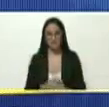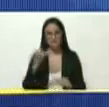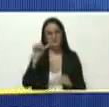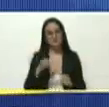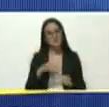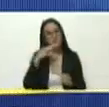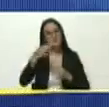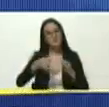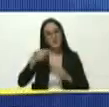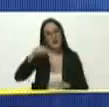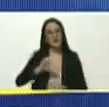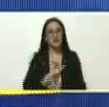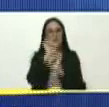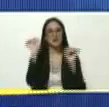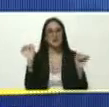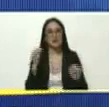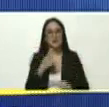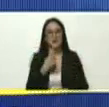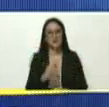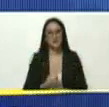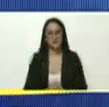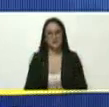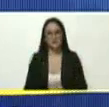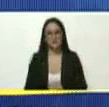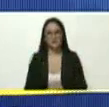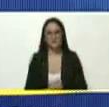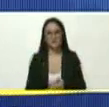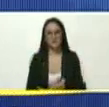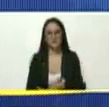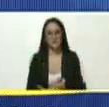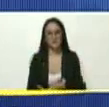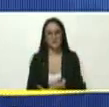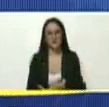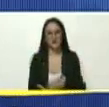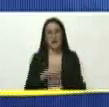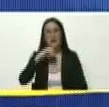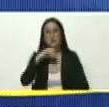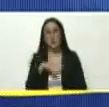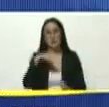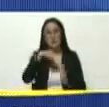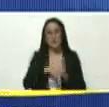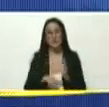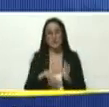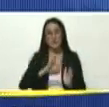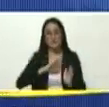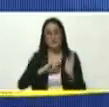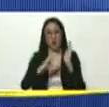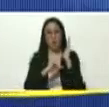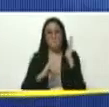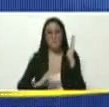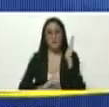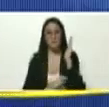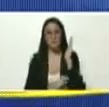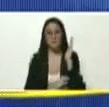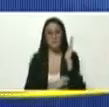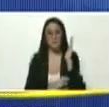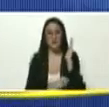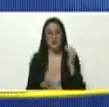mañana y decíamos la historia profunda que tiene la OPEP, y ahora